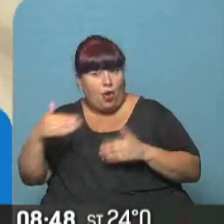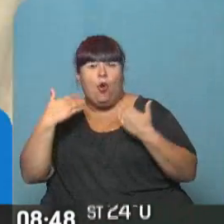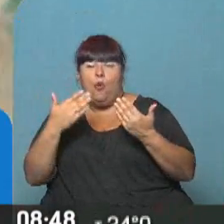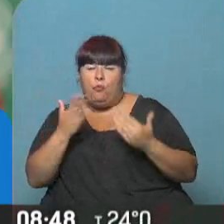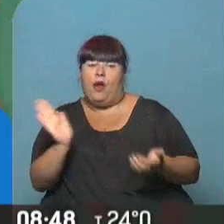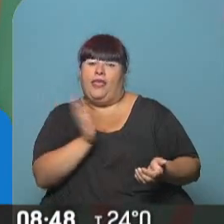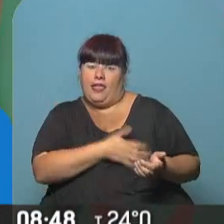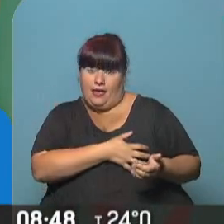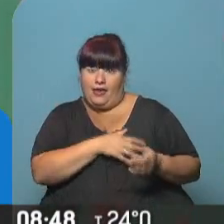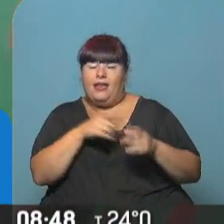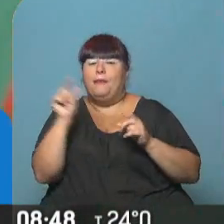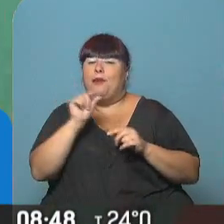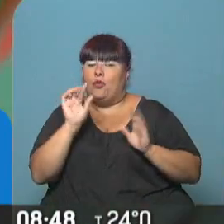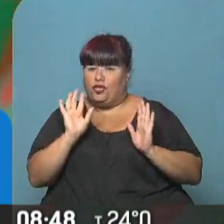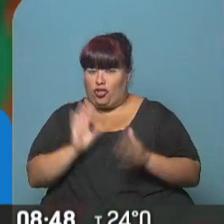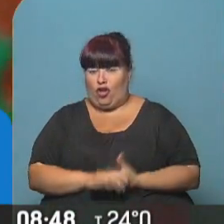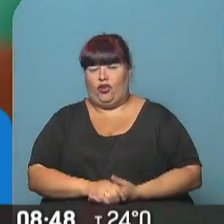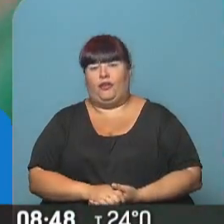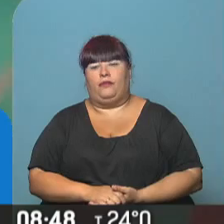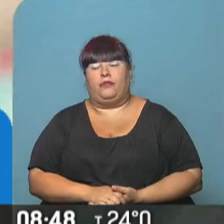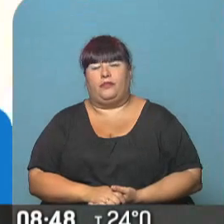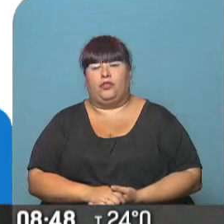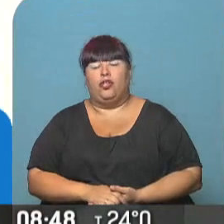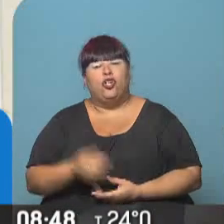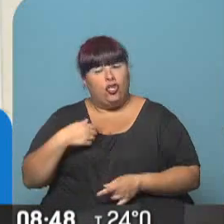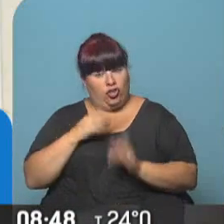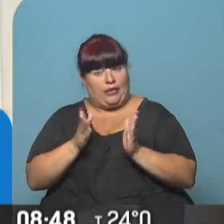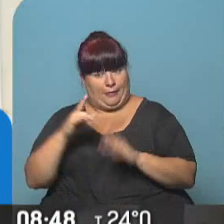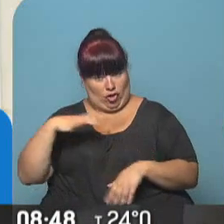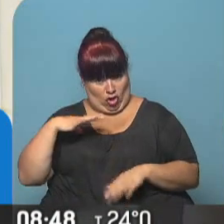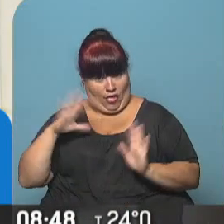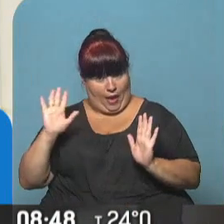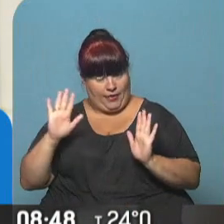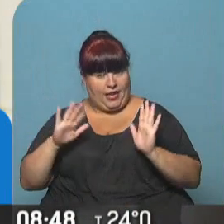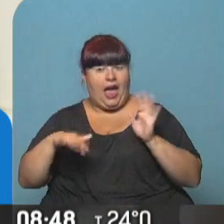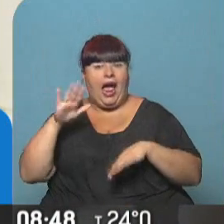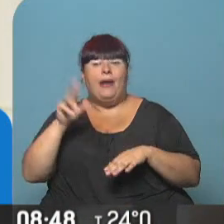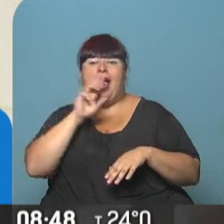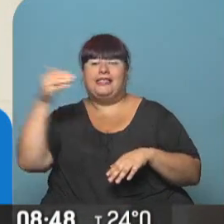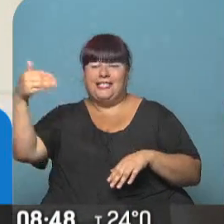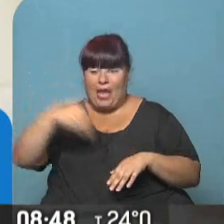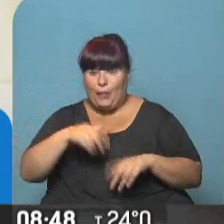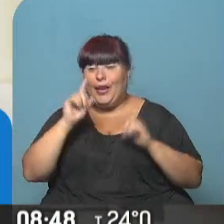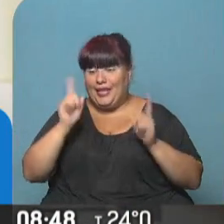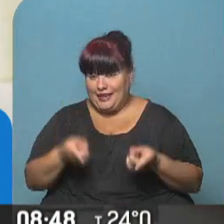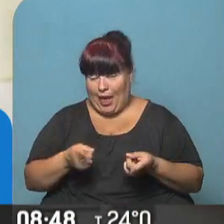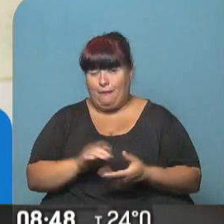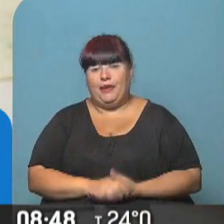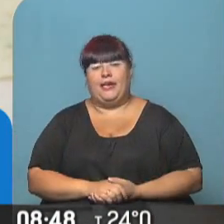puede colocar prótesis temporales. Yo sigo en tratamiento, ponele, y por lo general las chicas que vienen